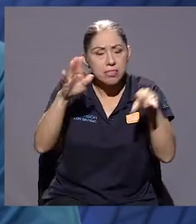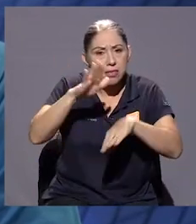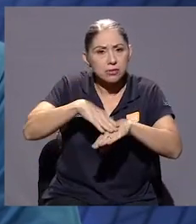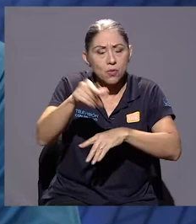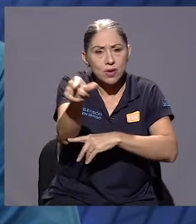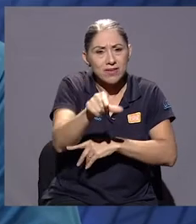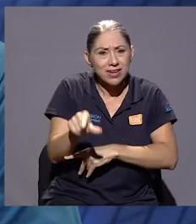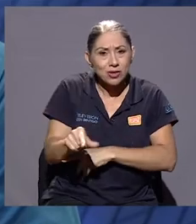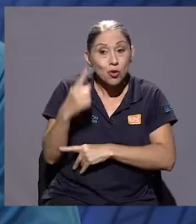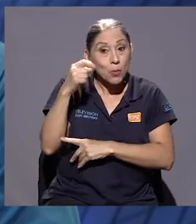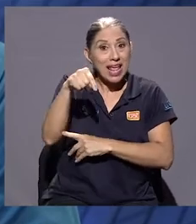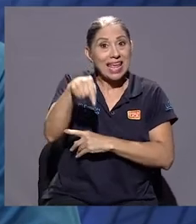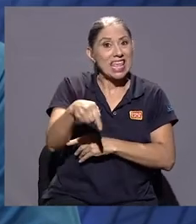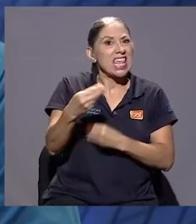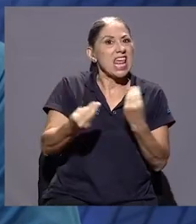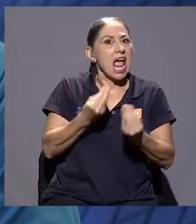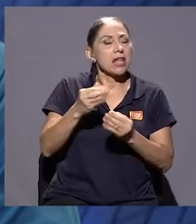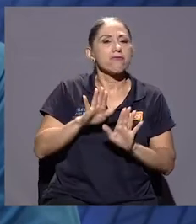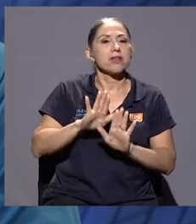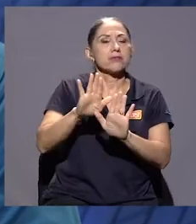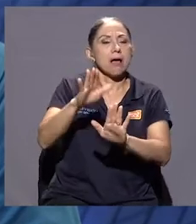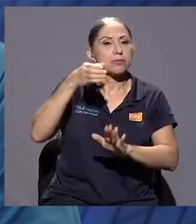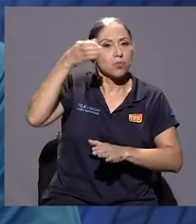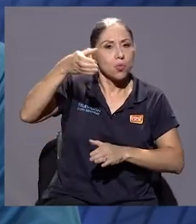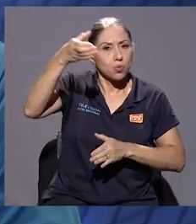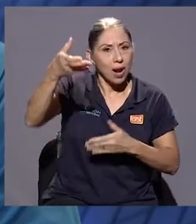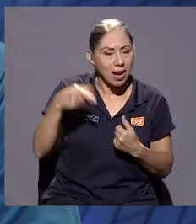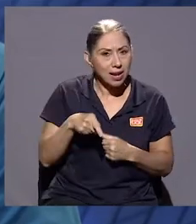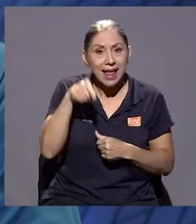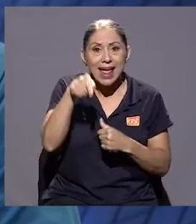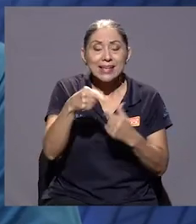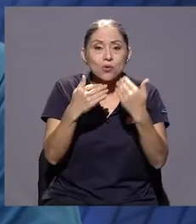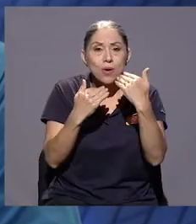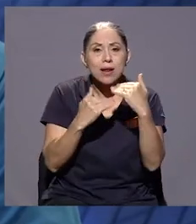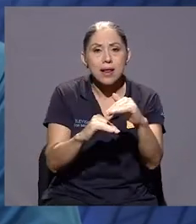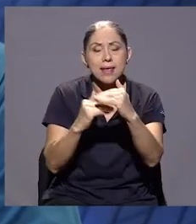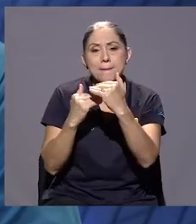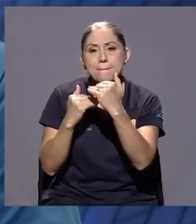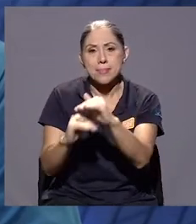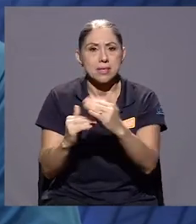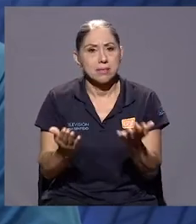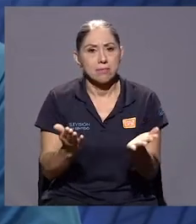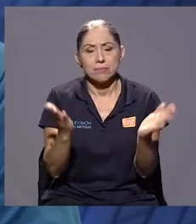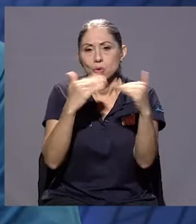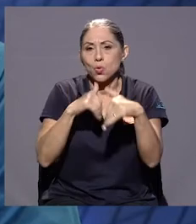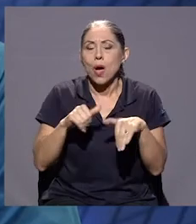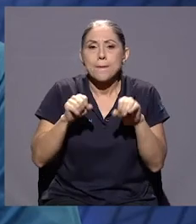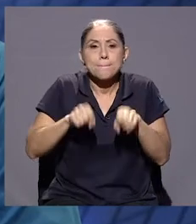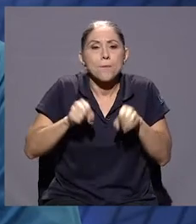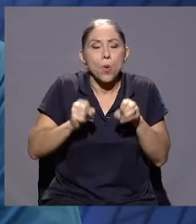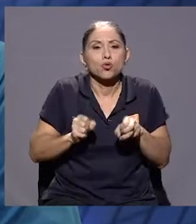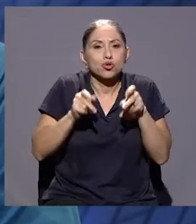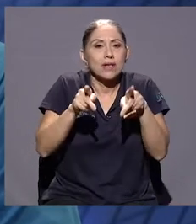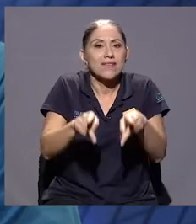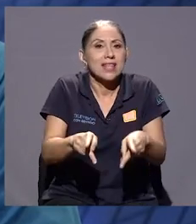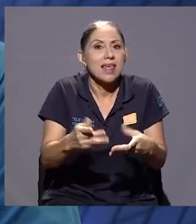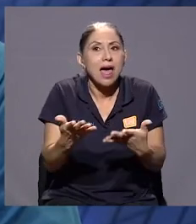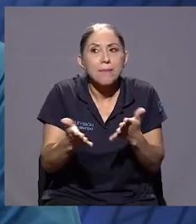que también no se nos limita en quizás esa posibilidad de que de lo que podría ser